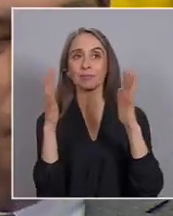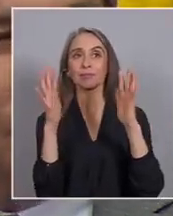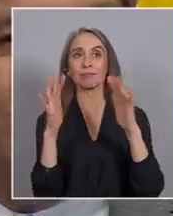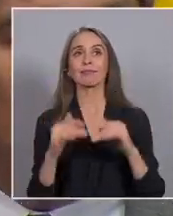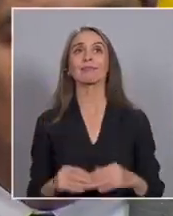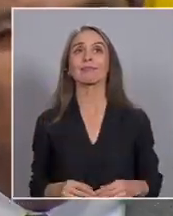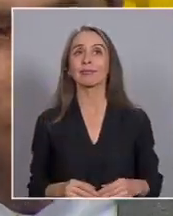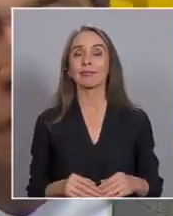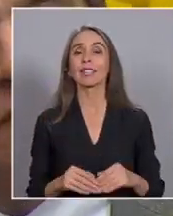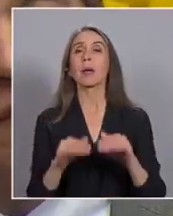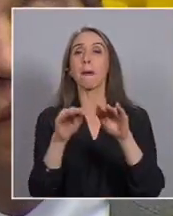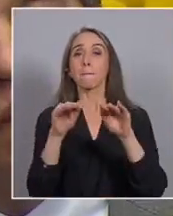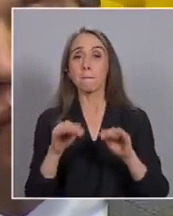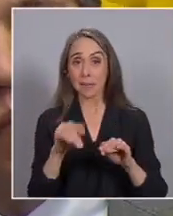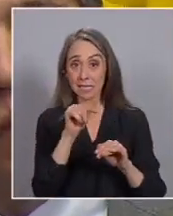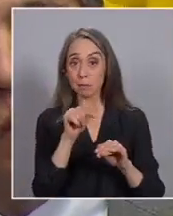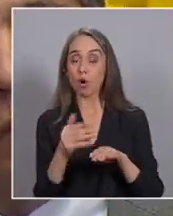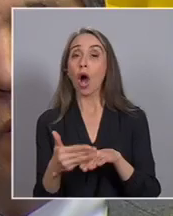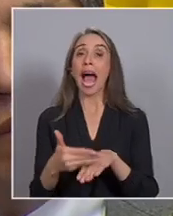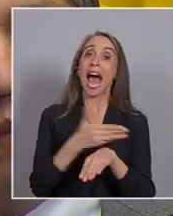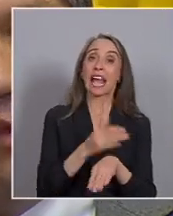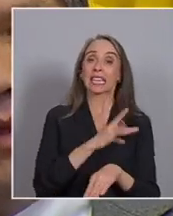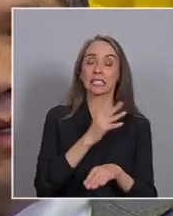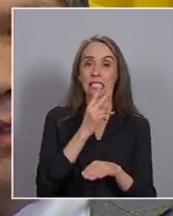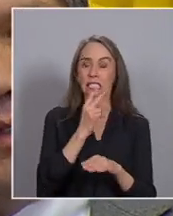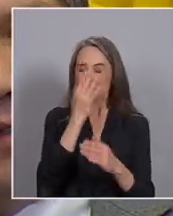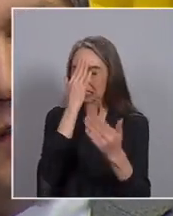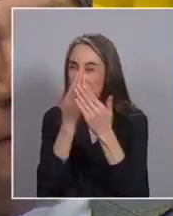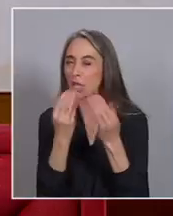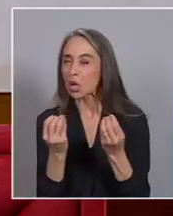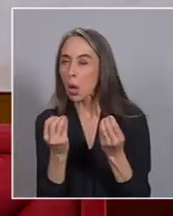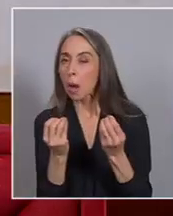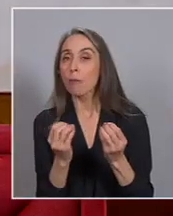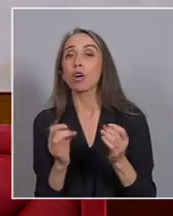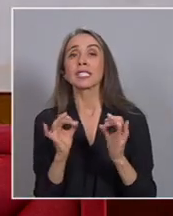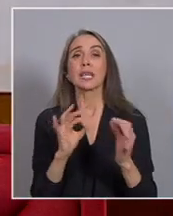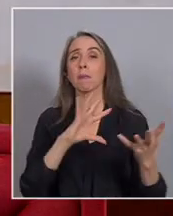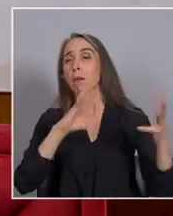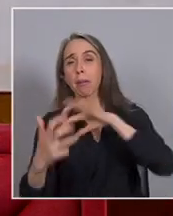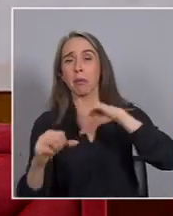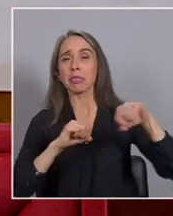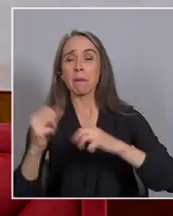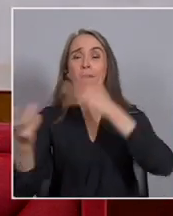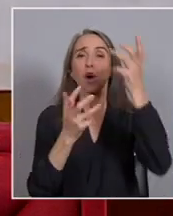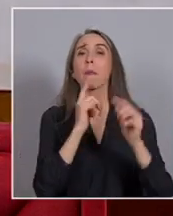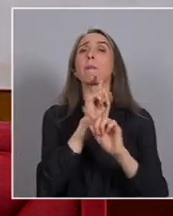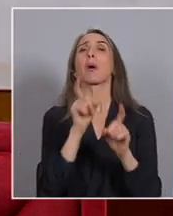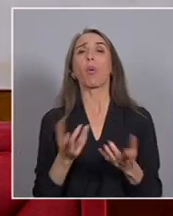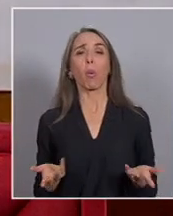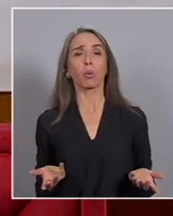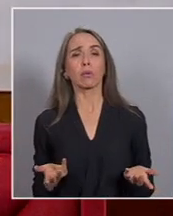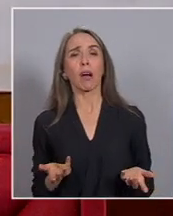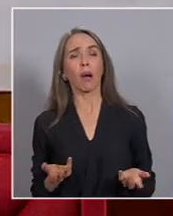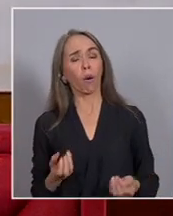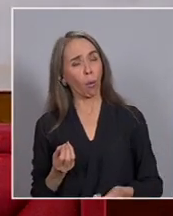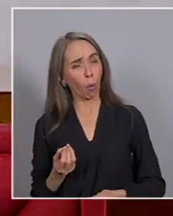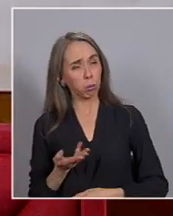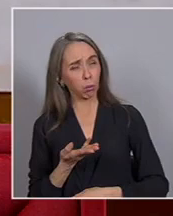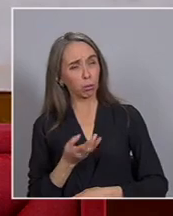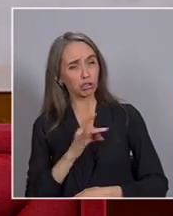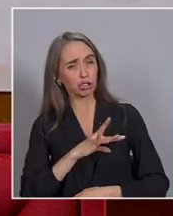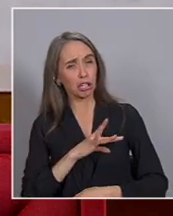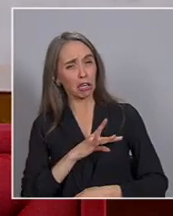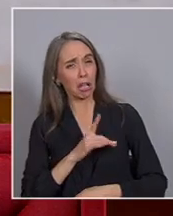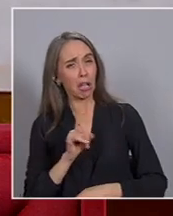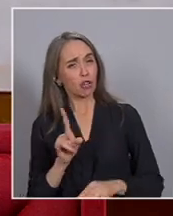Ahora, en esta misma línea tenemos que anticiparnos, porque siempre que sucede una catástrofe, la primera pregunta obvia es, ¿cómo, no estaban preparados?